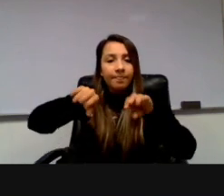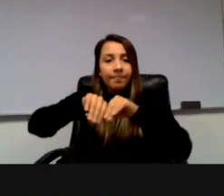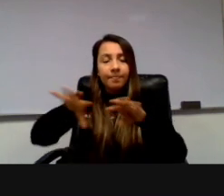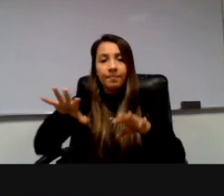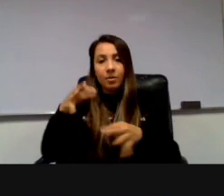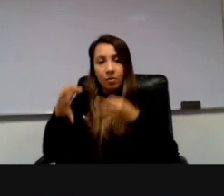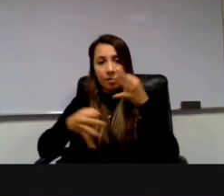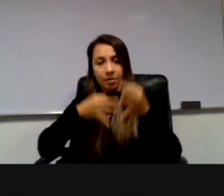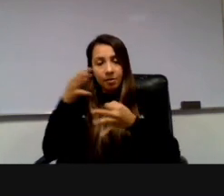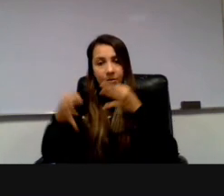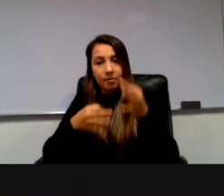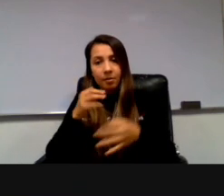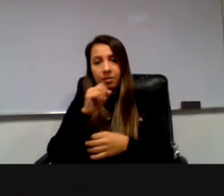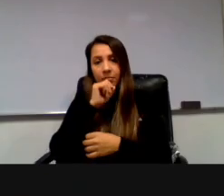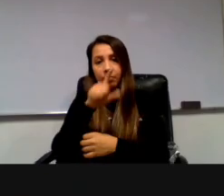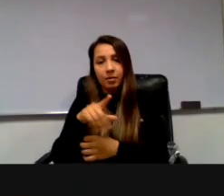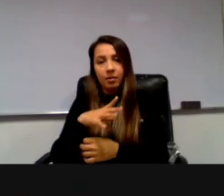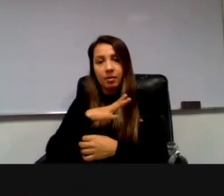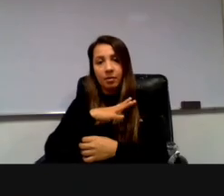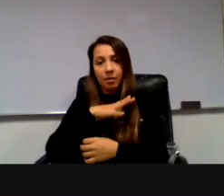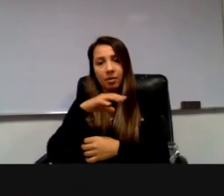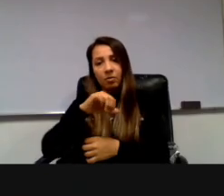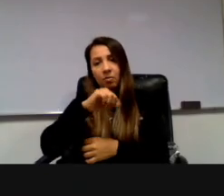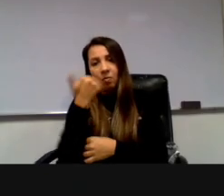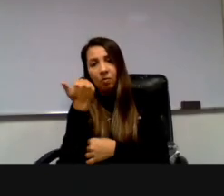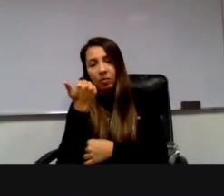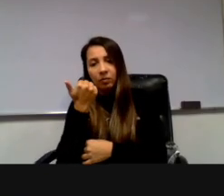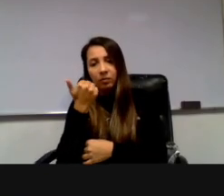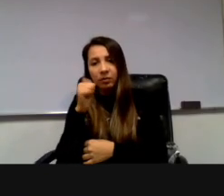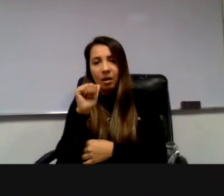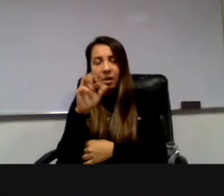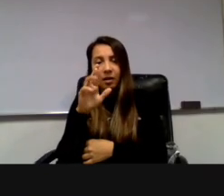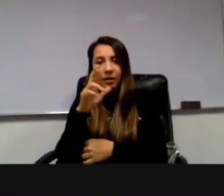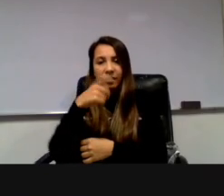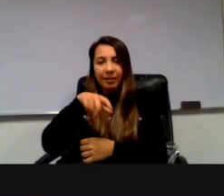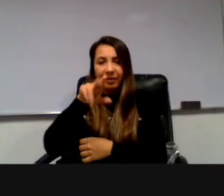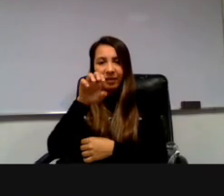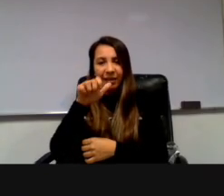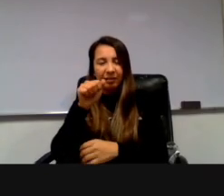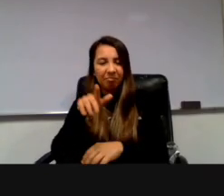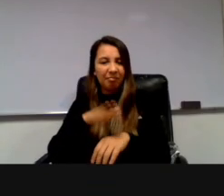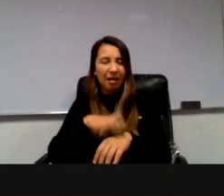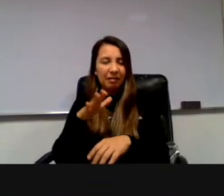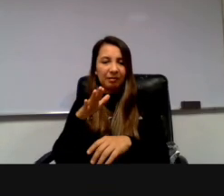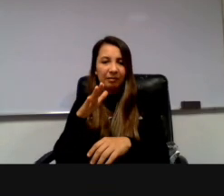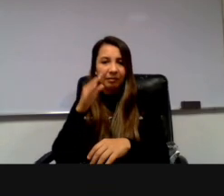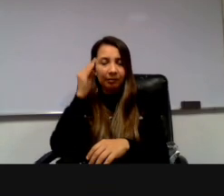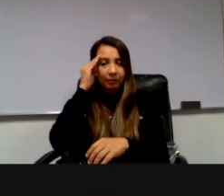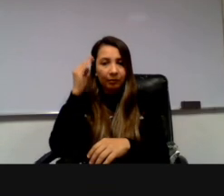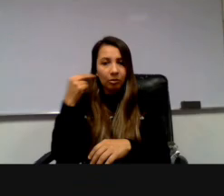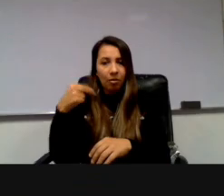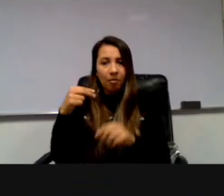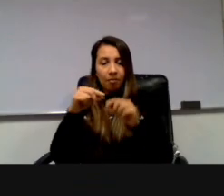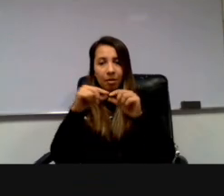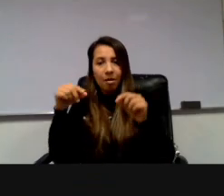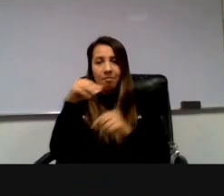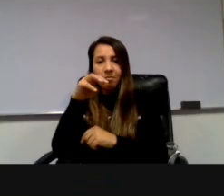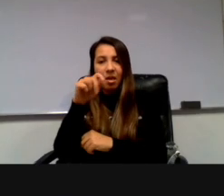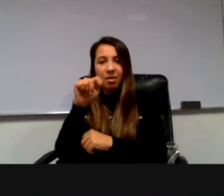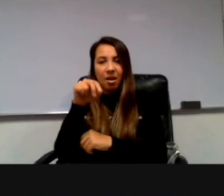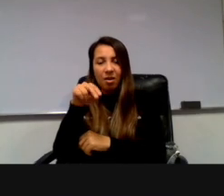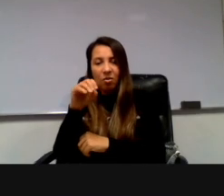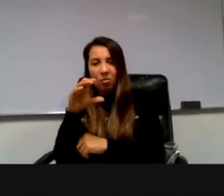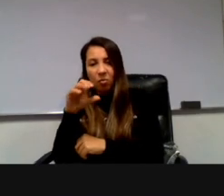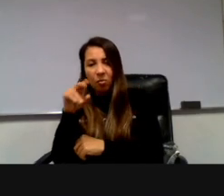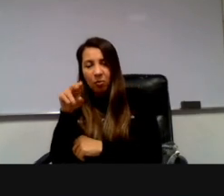Están las cianobacterias también. En las arqueas hay unos nombres más exóticos, ¿no? Como Metanococcus yanashi